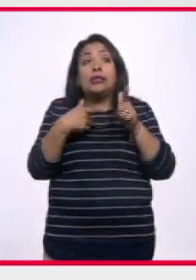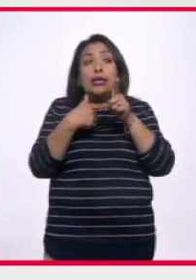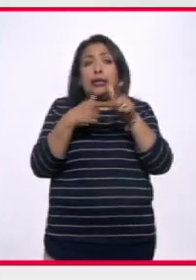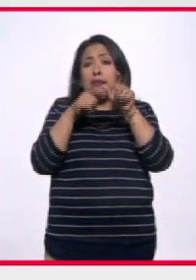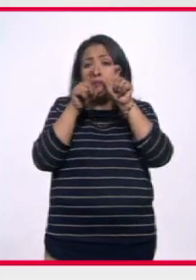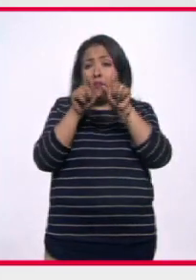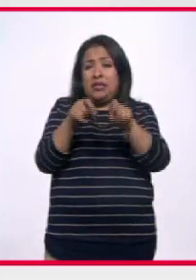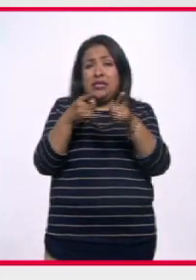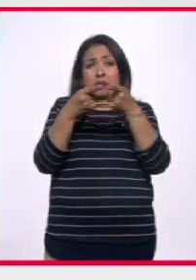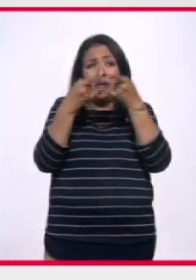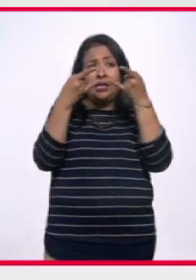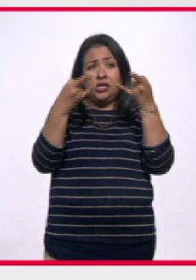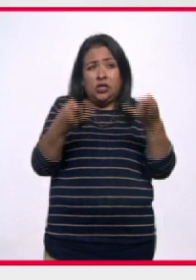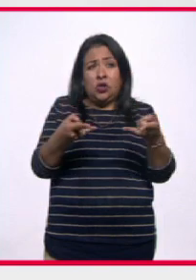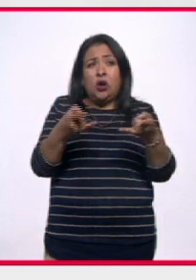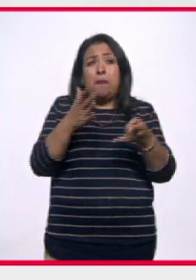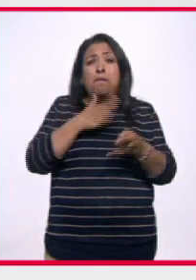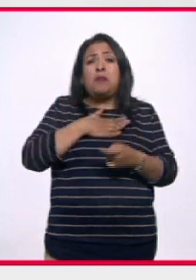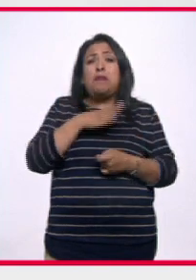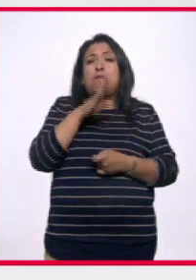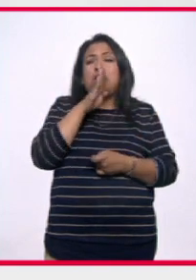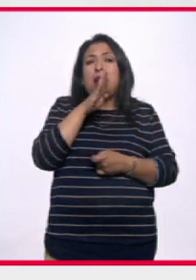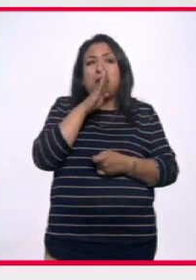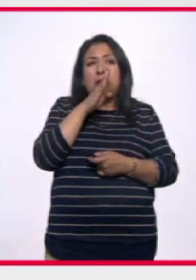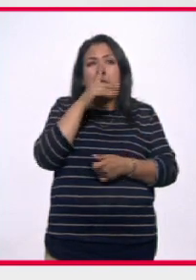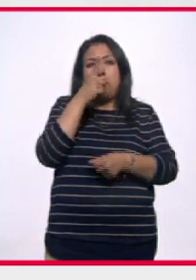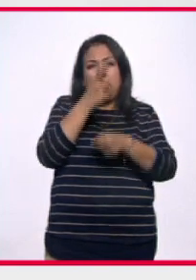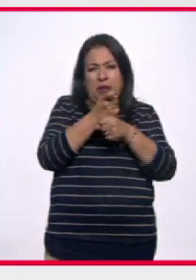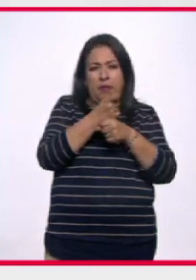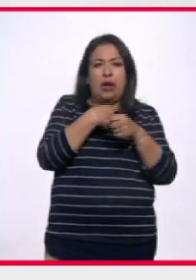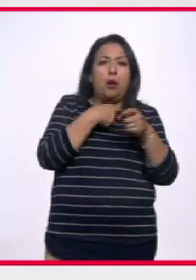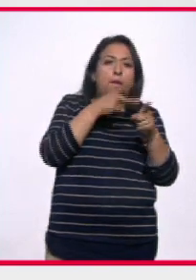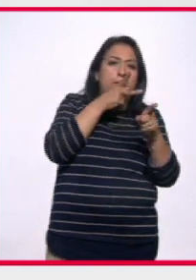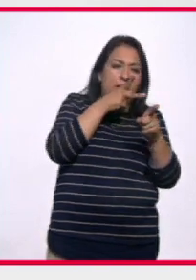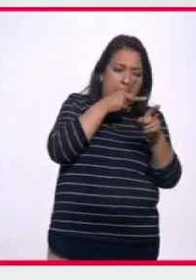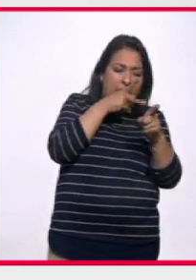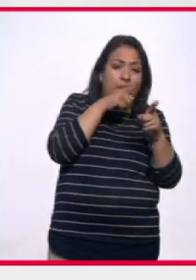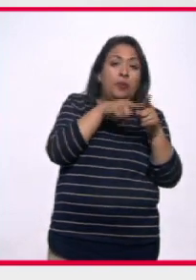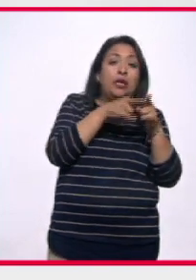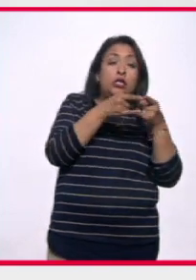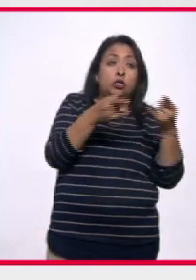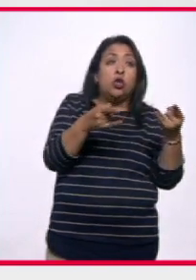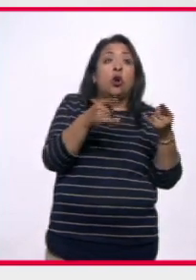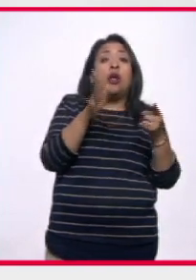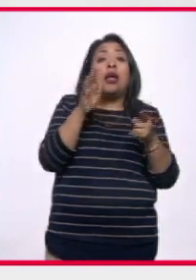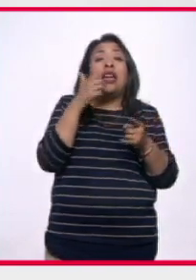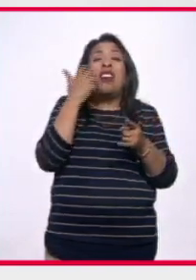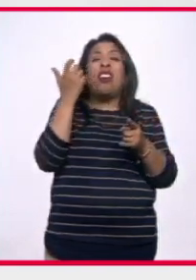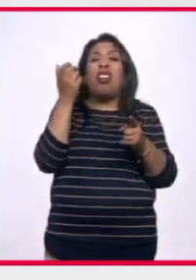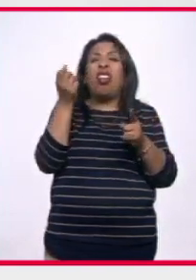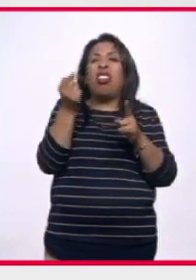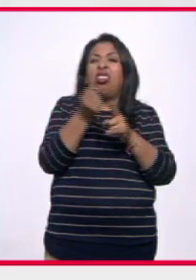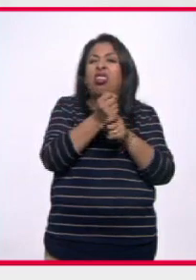misma historia pero con la versión de mi madre la primera versión de mi padre de un intento de linchamiento en misiones